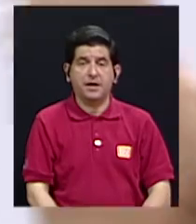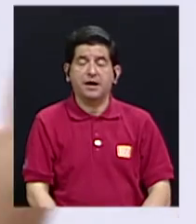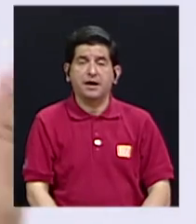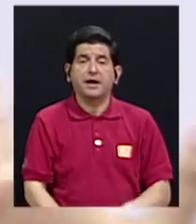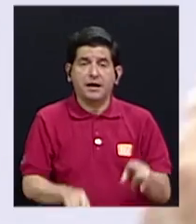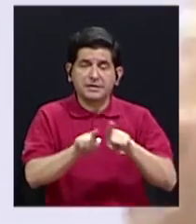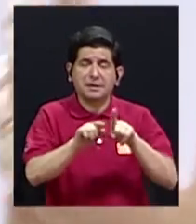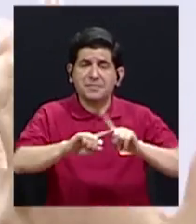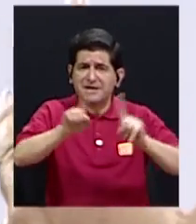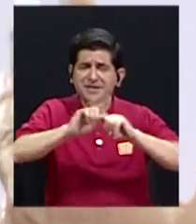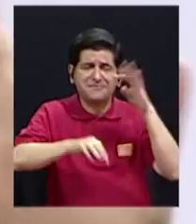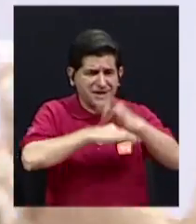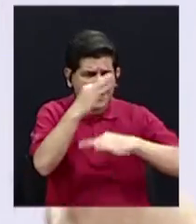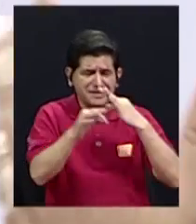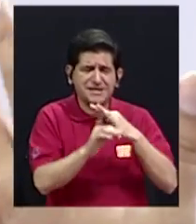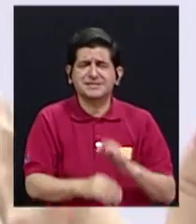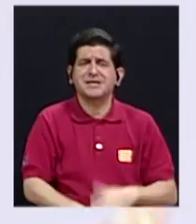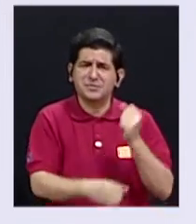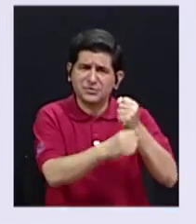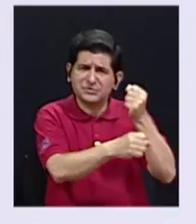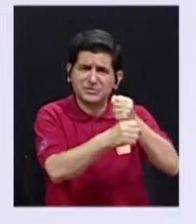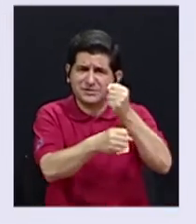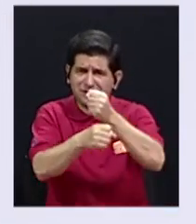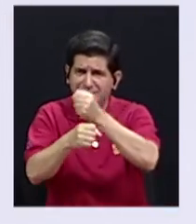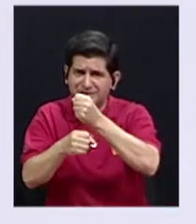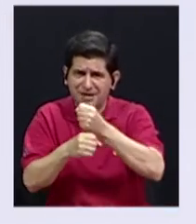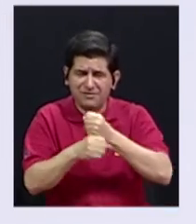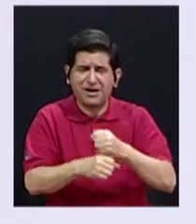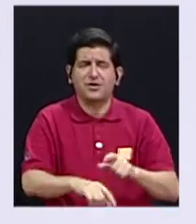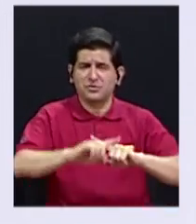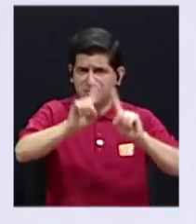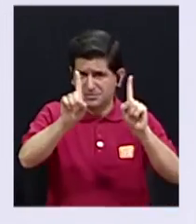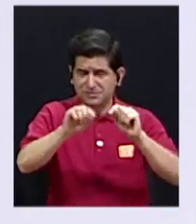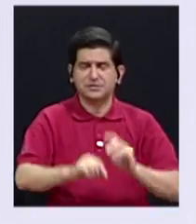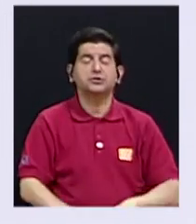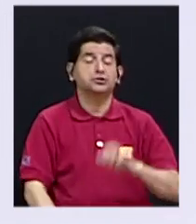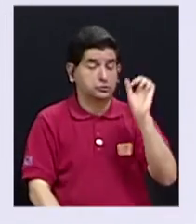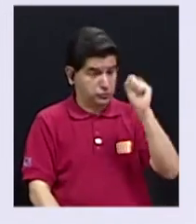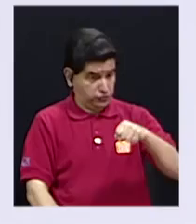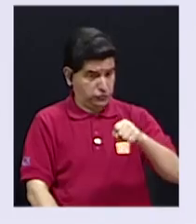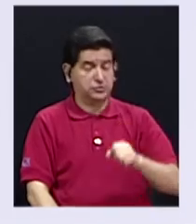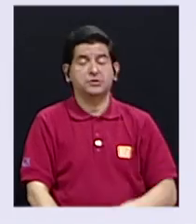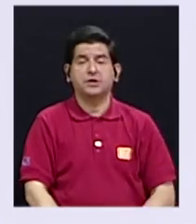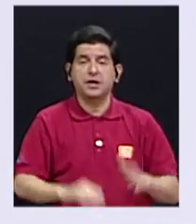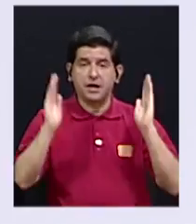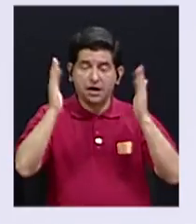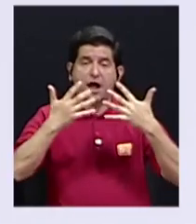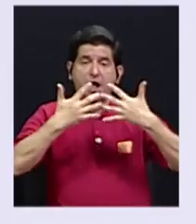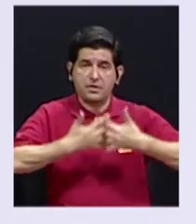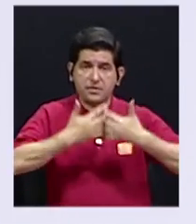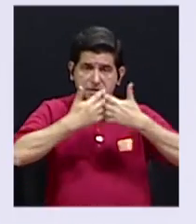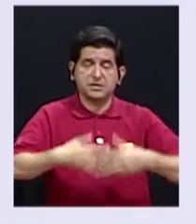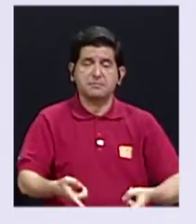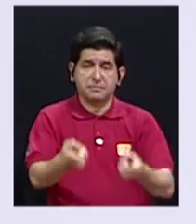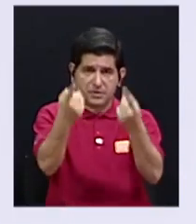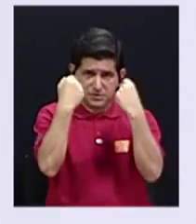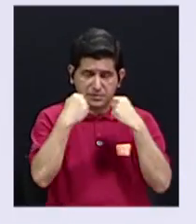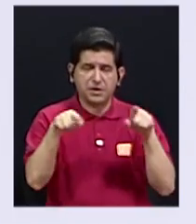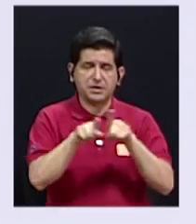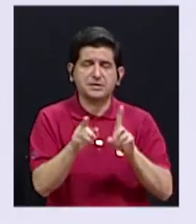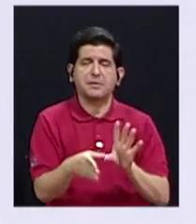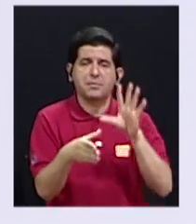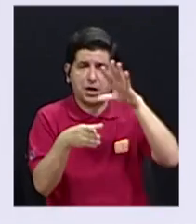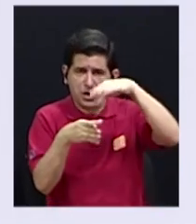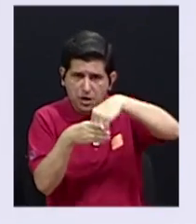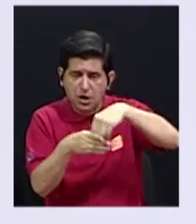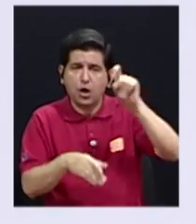amplia de posiciones de claro de tareas y llamadas las grandes empresas que han ido también han logrado absorber